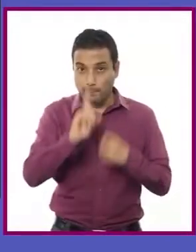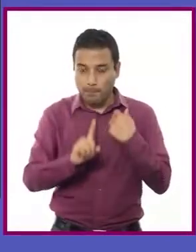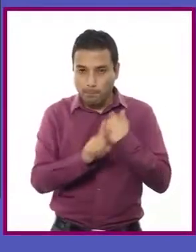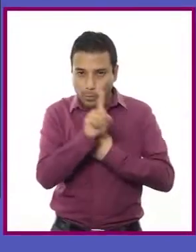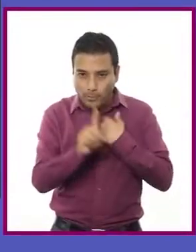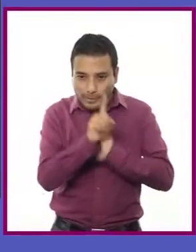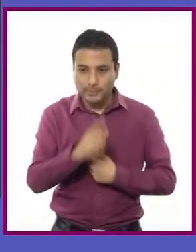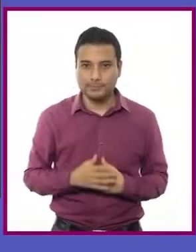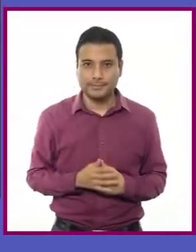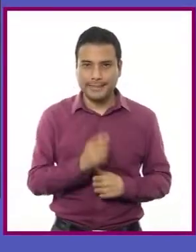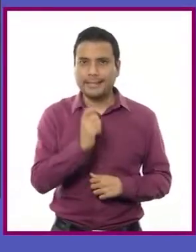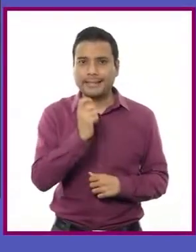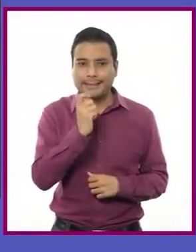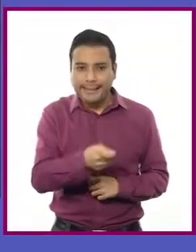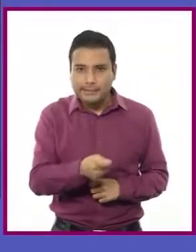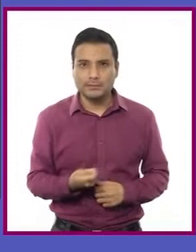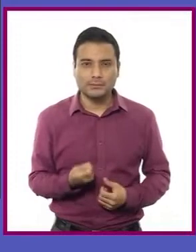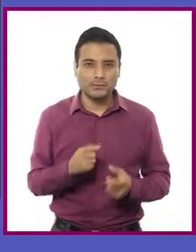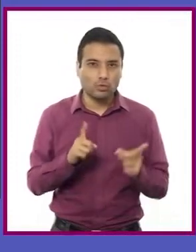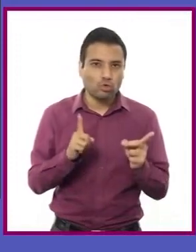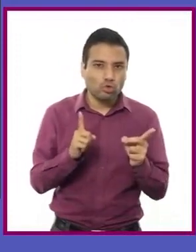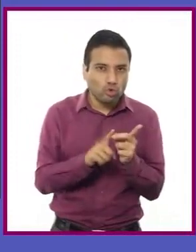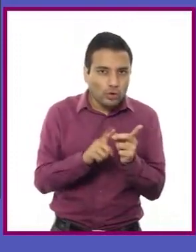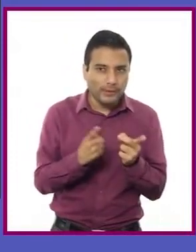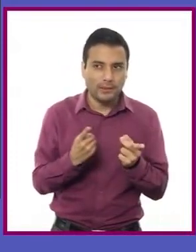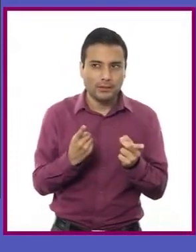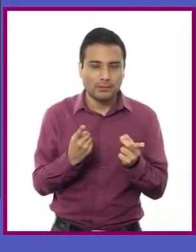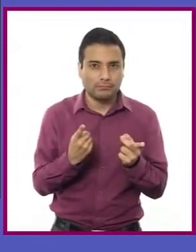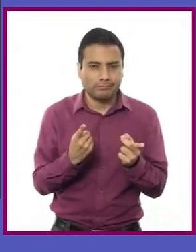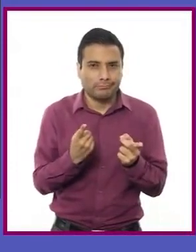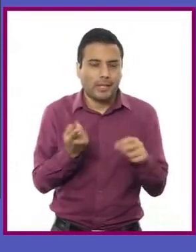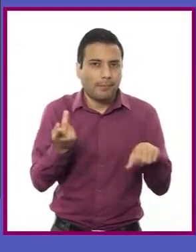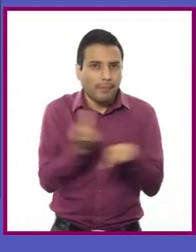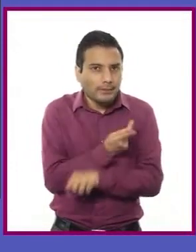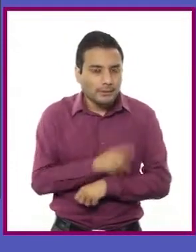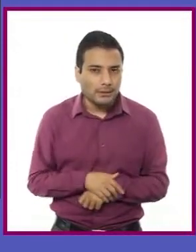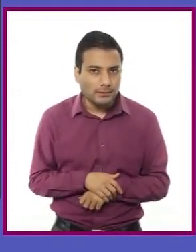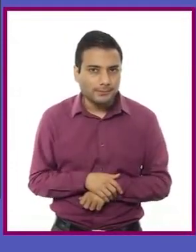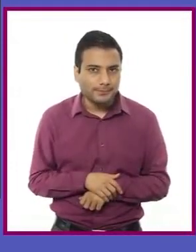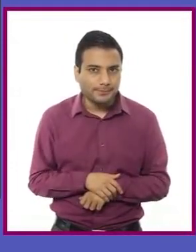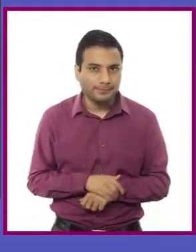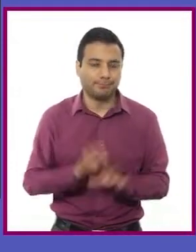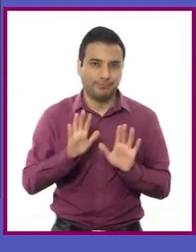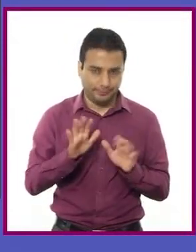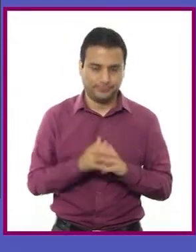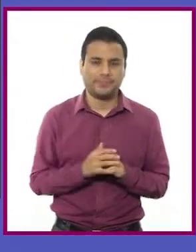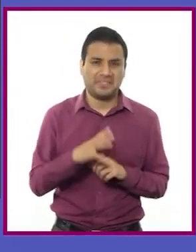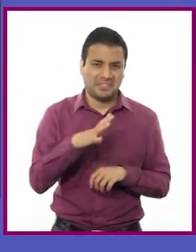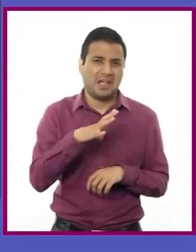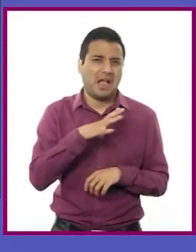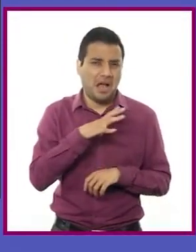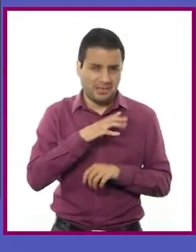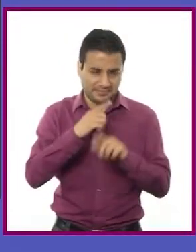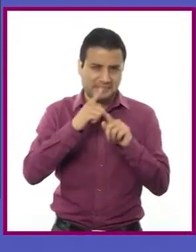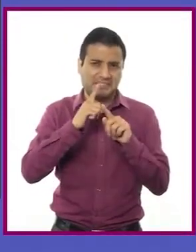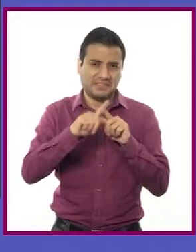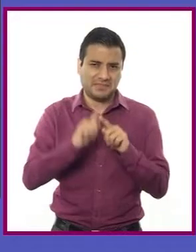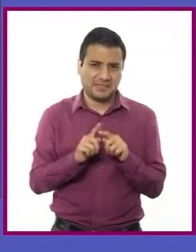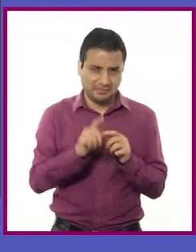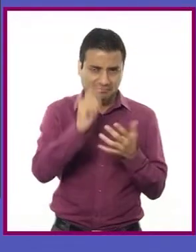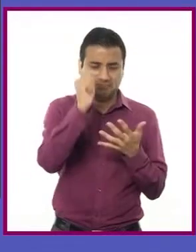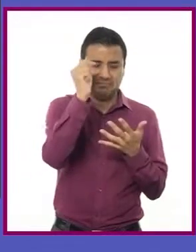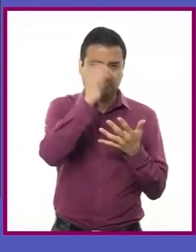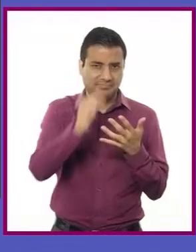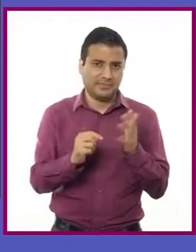qué se trata, dónde está y qué efectos puede provocar. Existen diversas formas para identificar